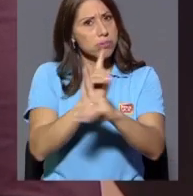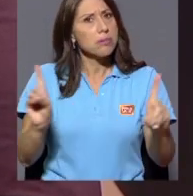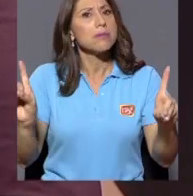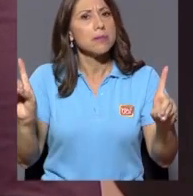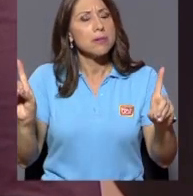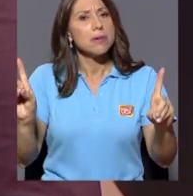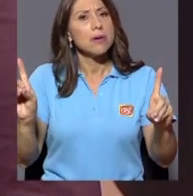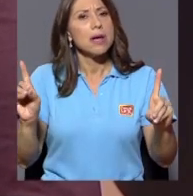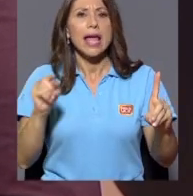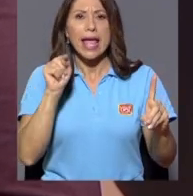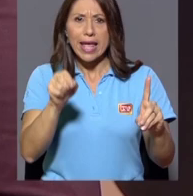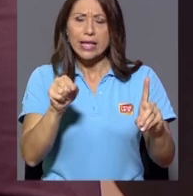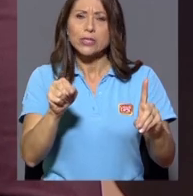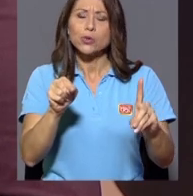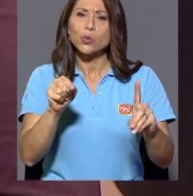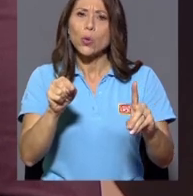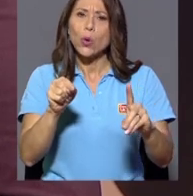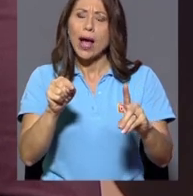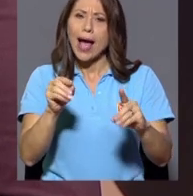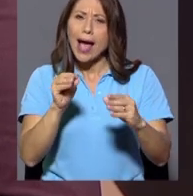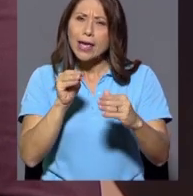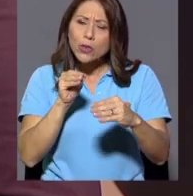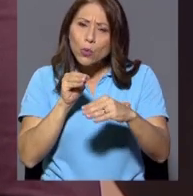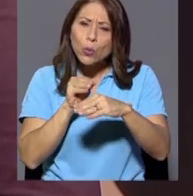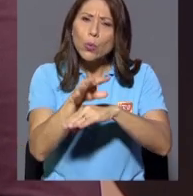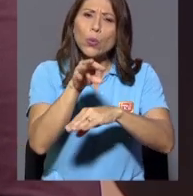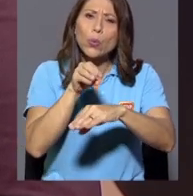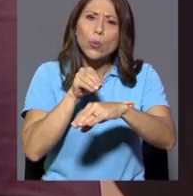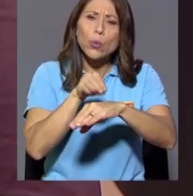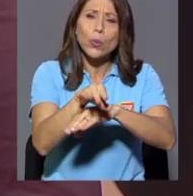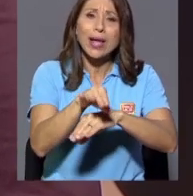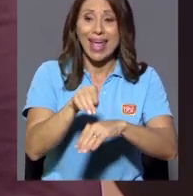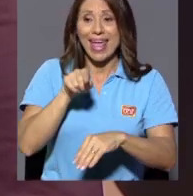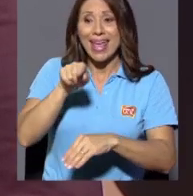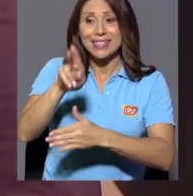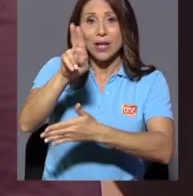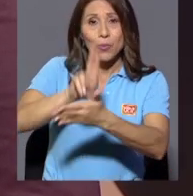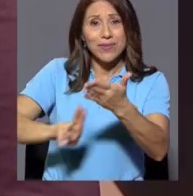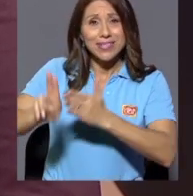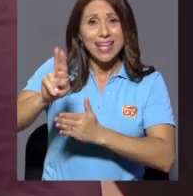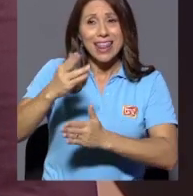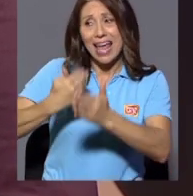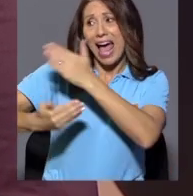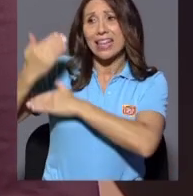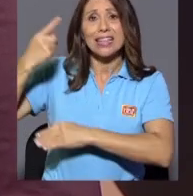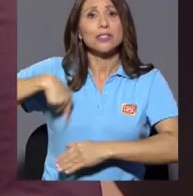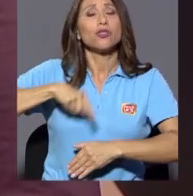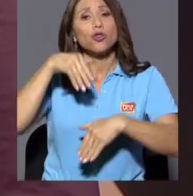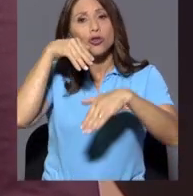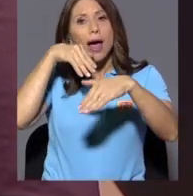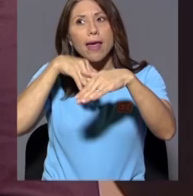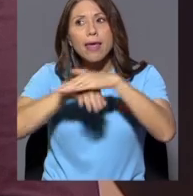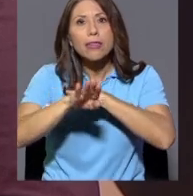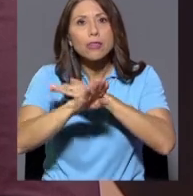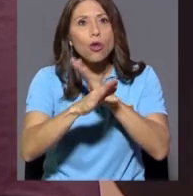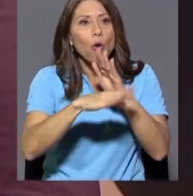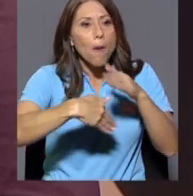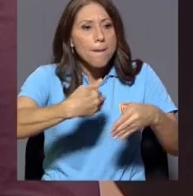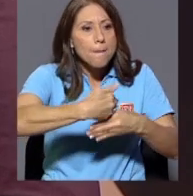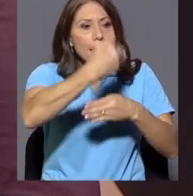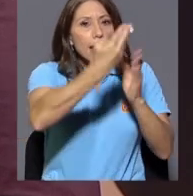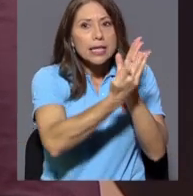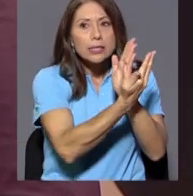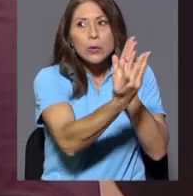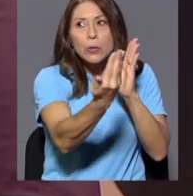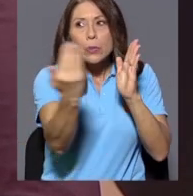ha ido marcando de que esa universidad que antes estábamos muy adentro muy en los muros y que